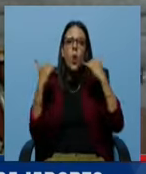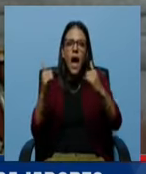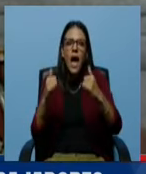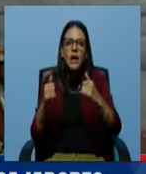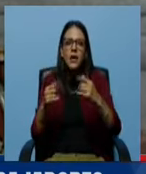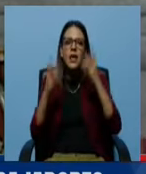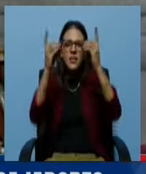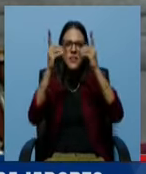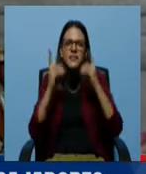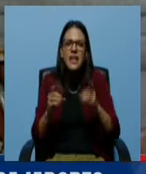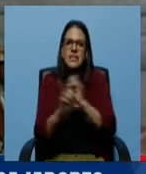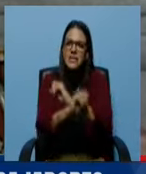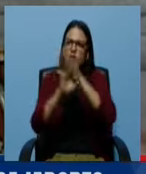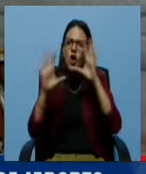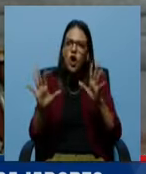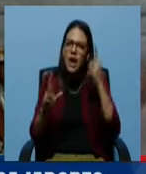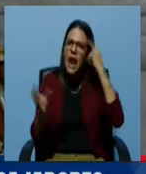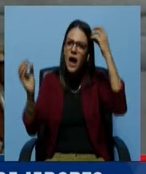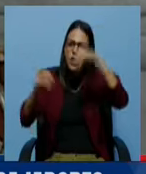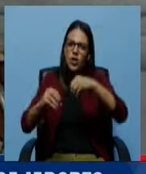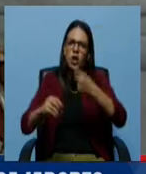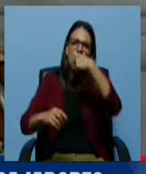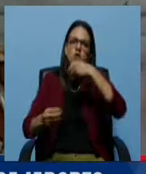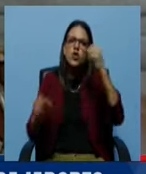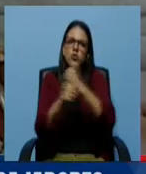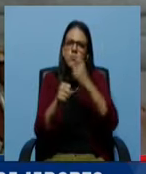definir claramente su alcance,